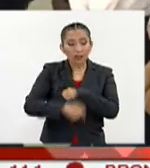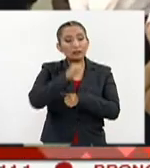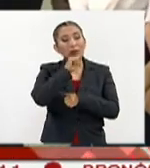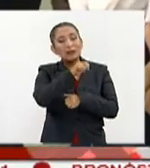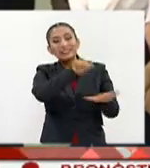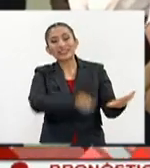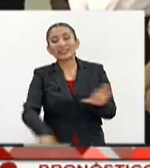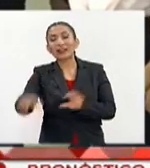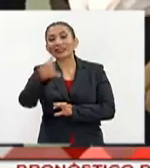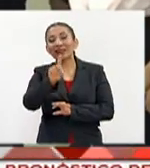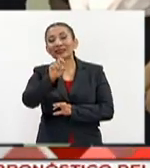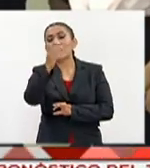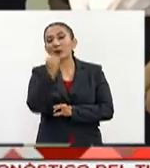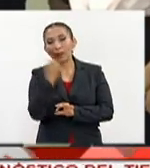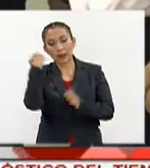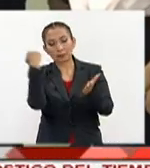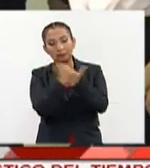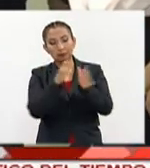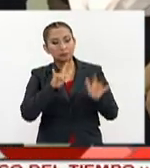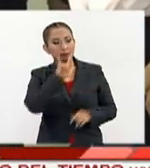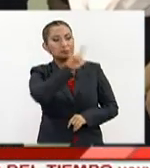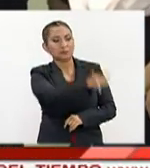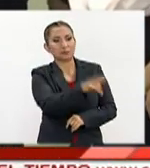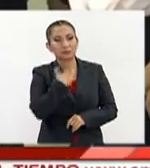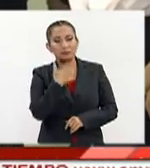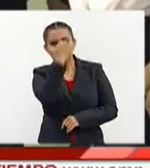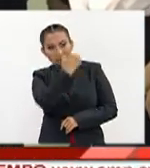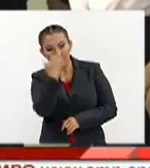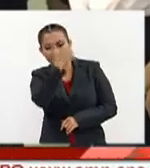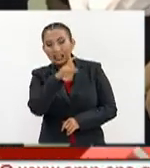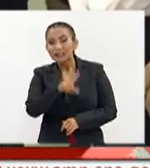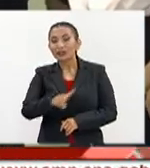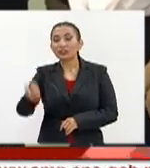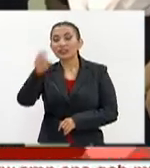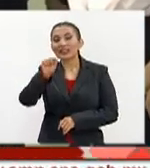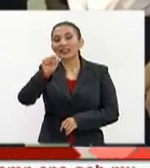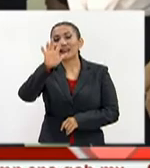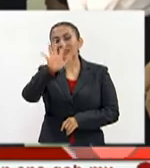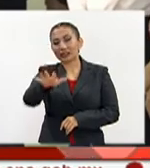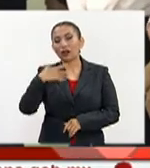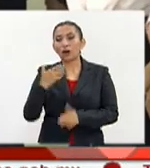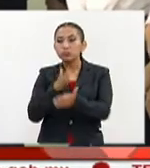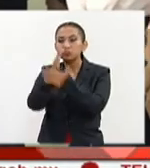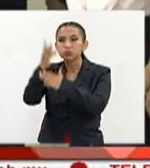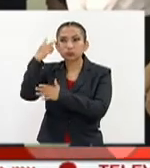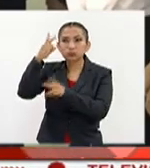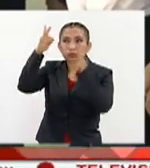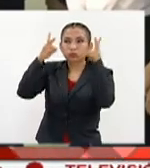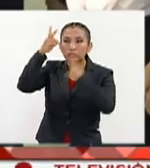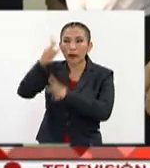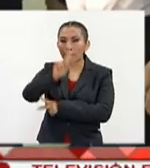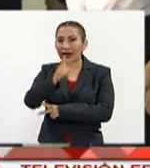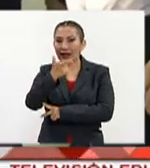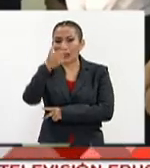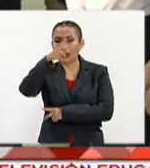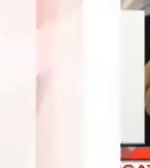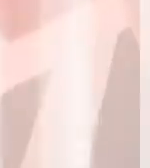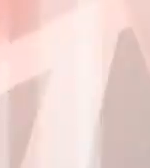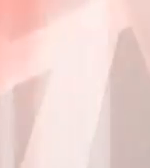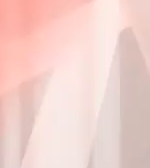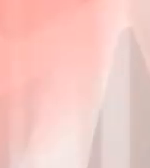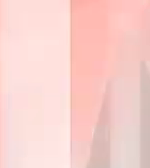realizado 639 dictámenes y 875 diligencias por parte de la Procuraduría.